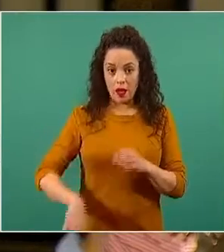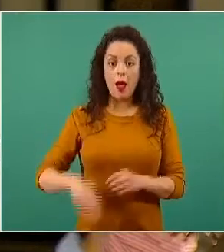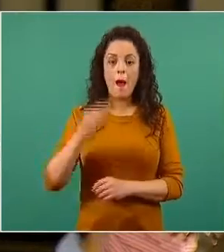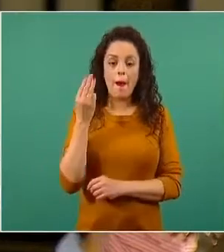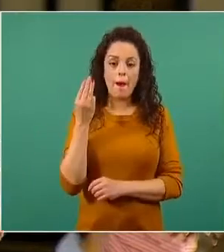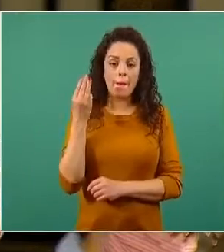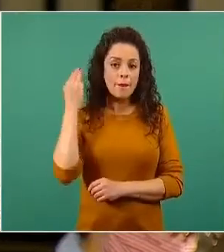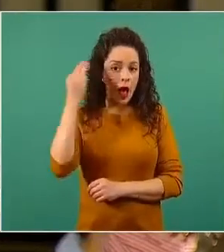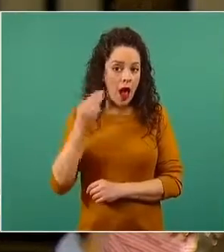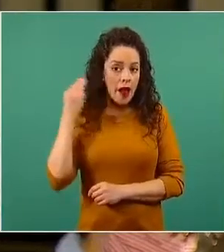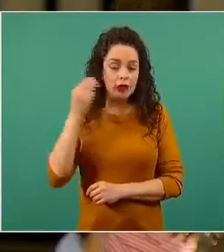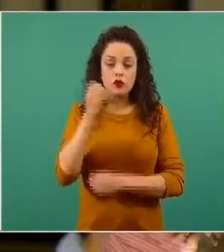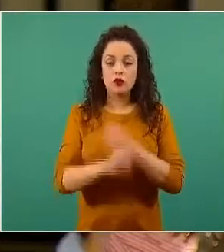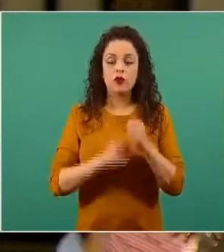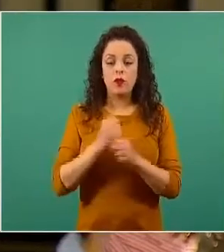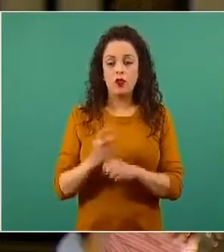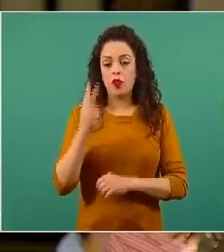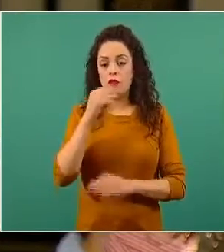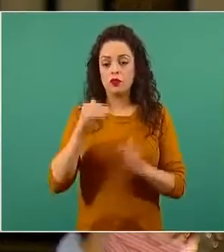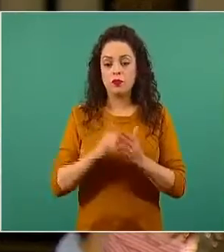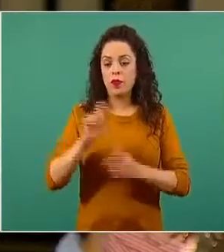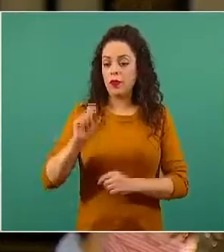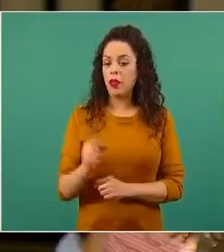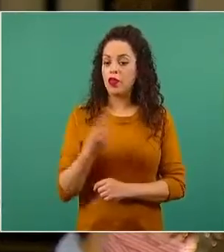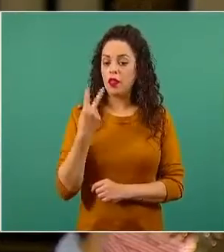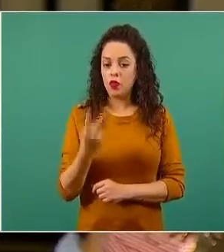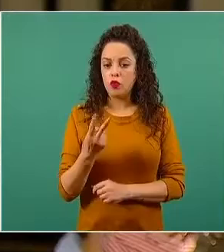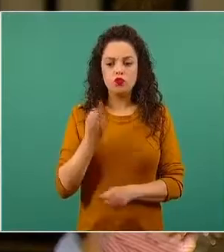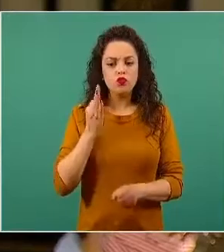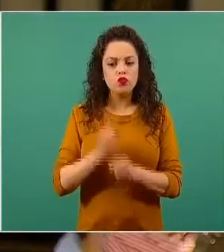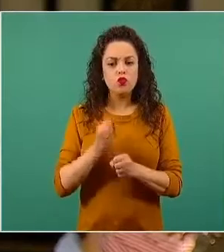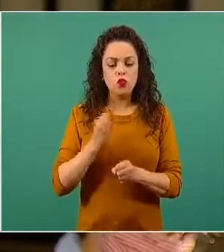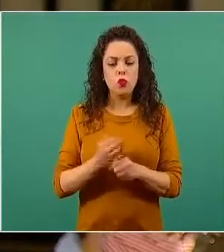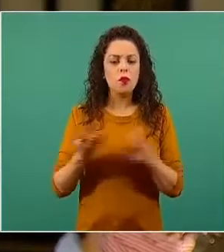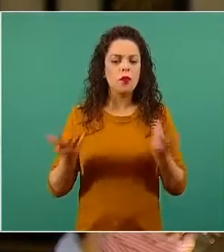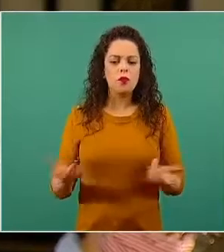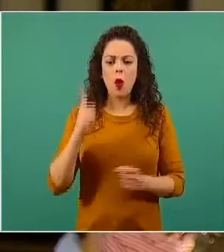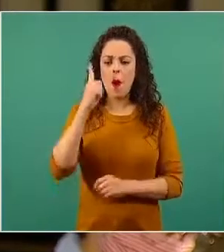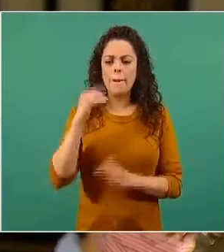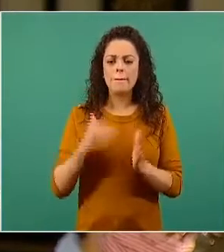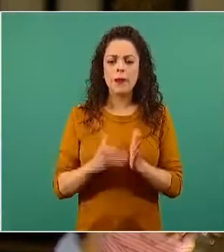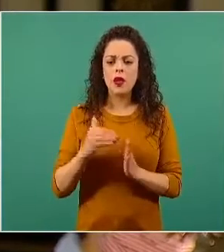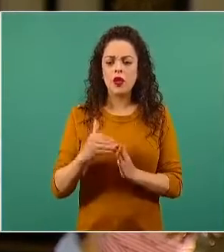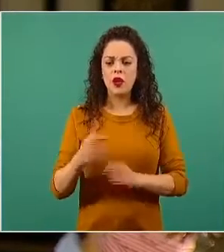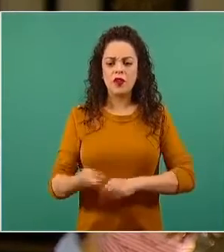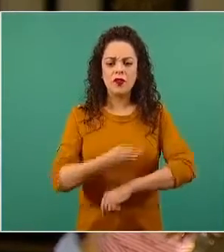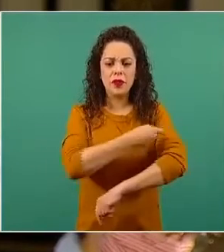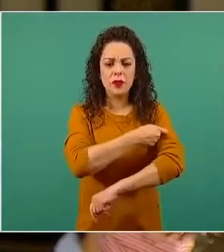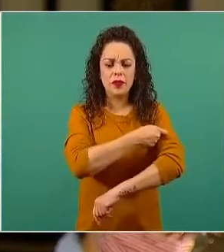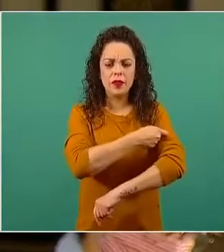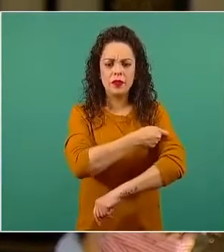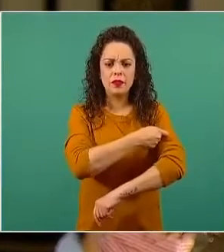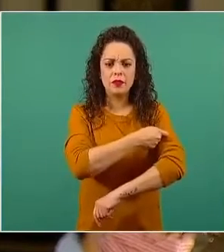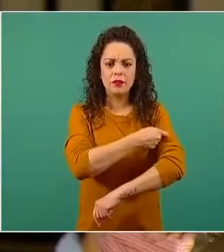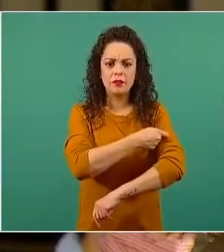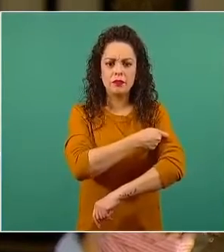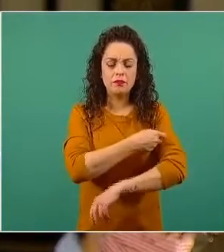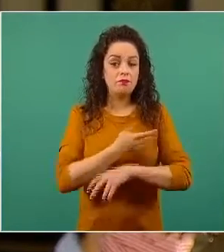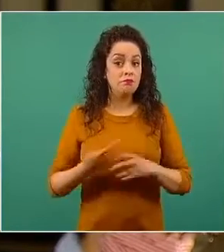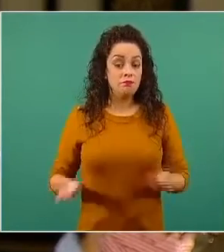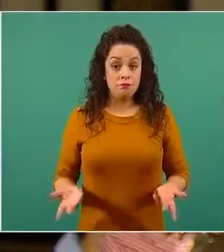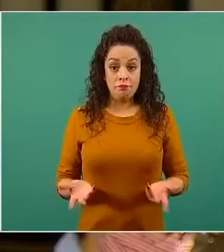2022. Hoy se alcanza 1 millón de vacunas. Hoy se habla